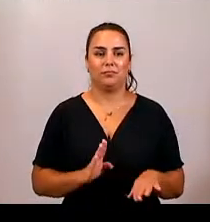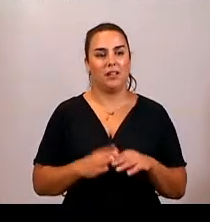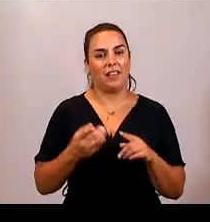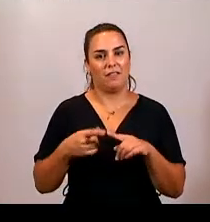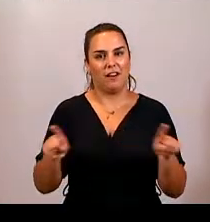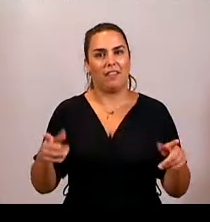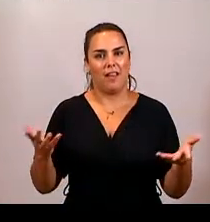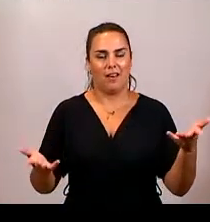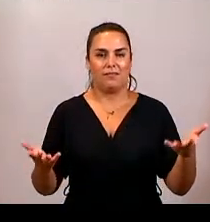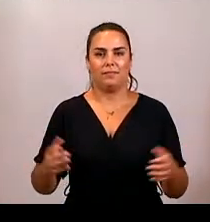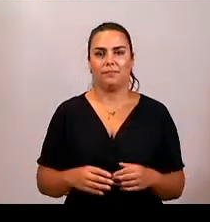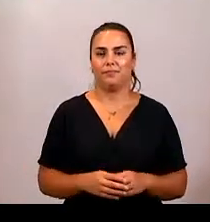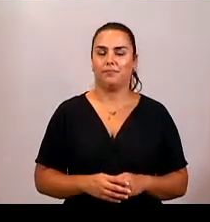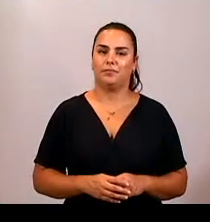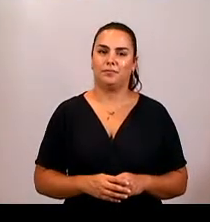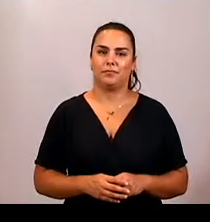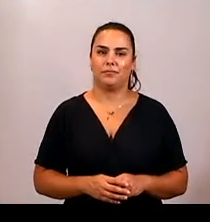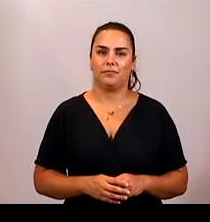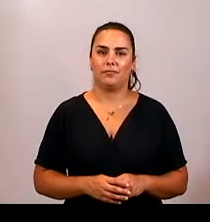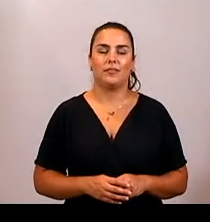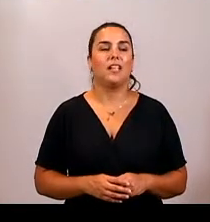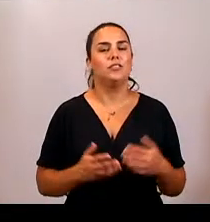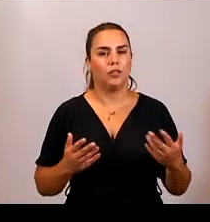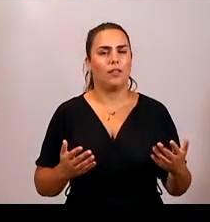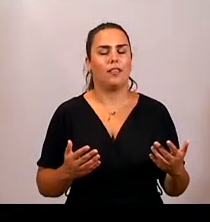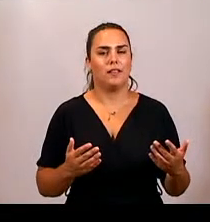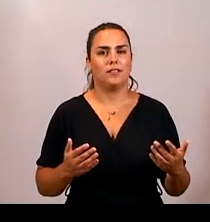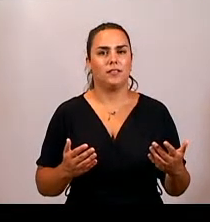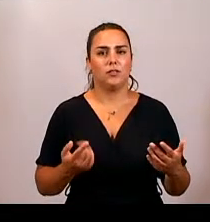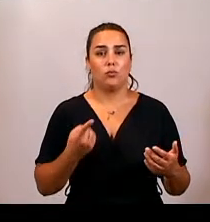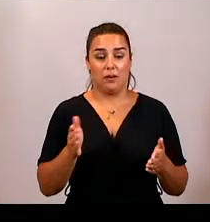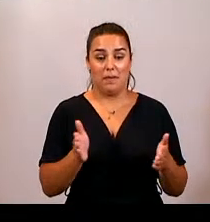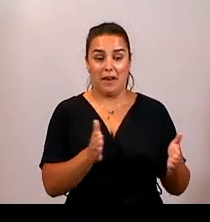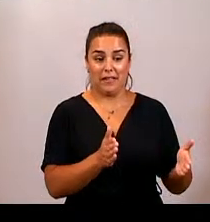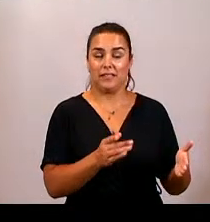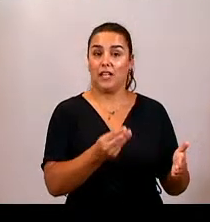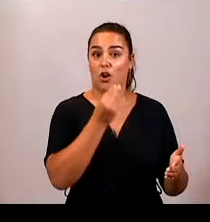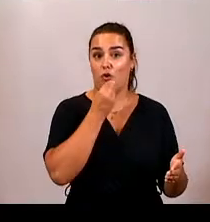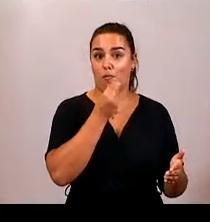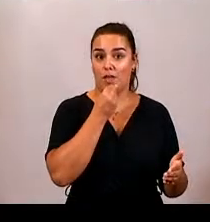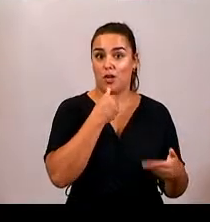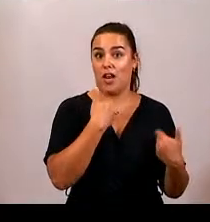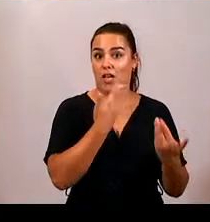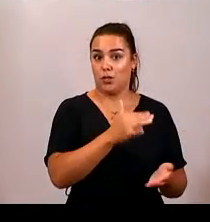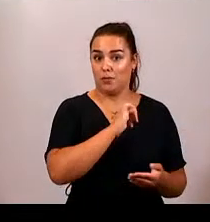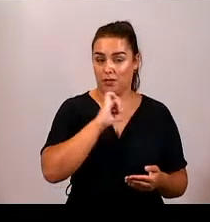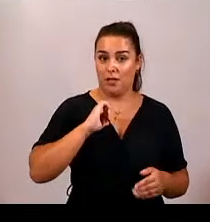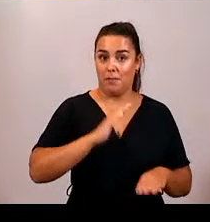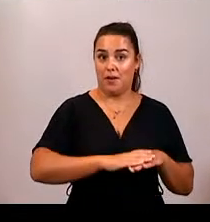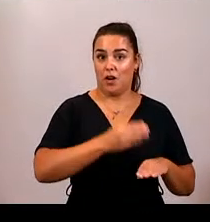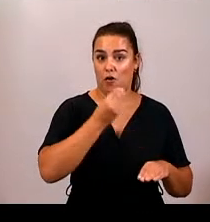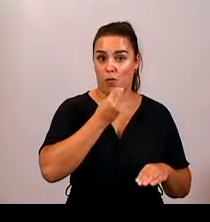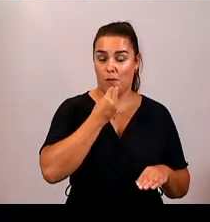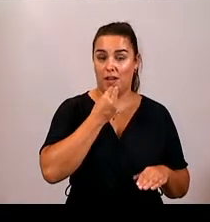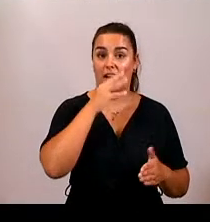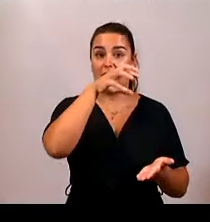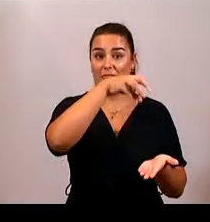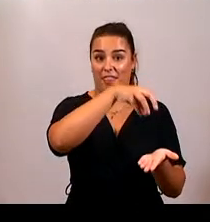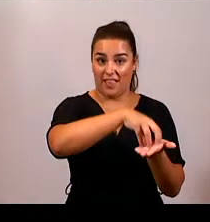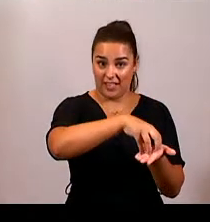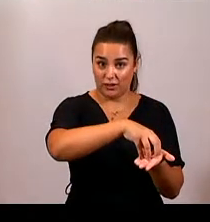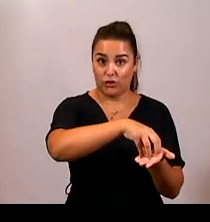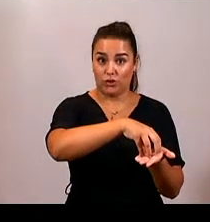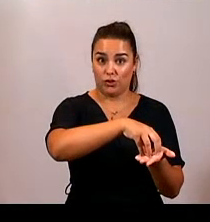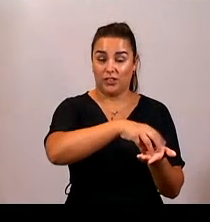Sería, perdona, gracias, Ana. Sería, por una parte, los comedores, las ayudas individualizadas a comedor de centros